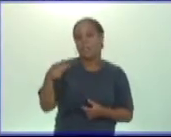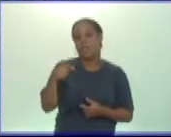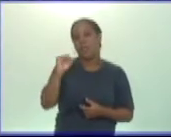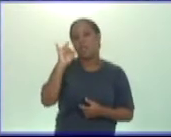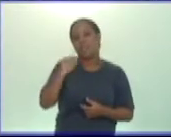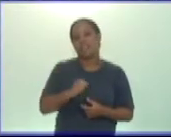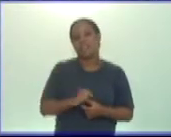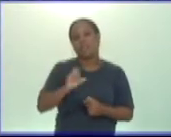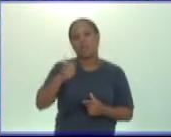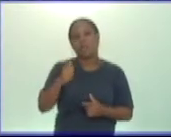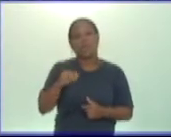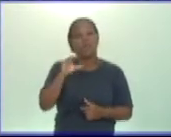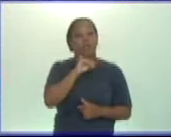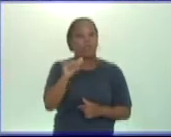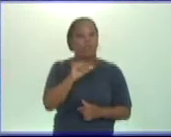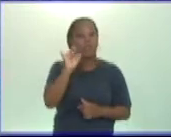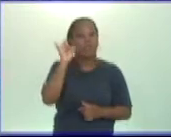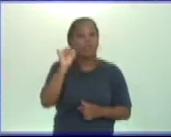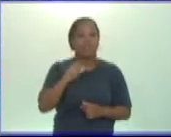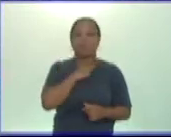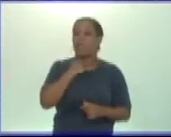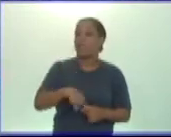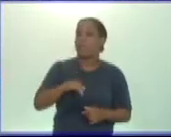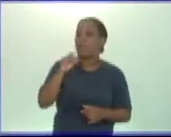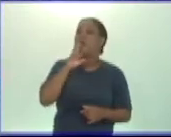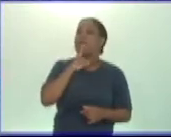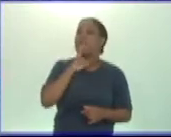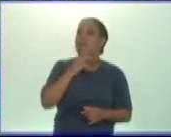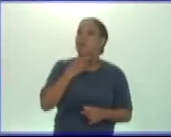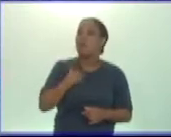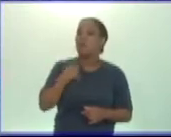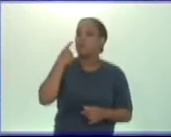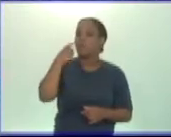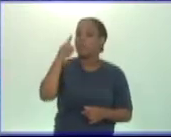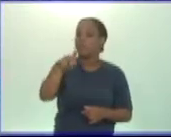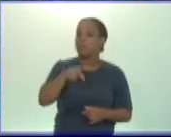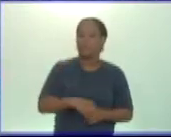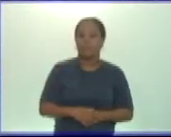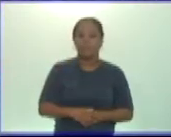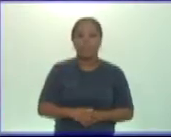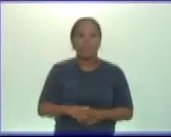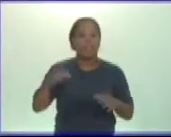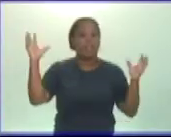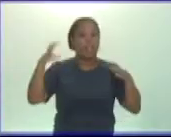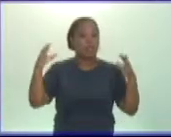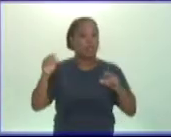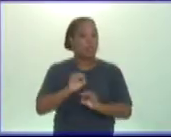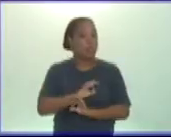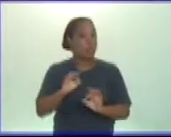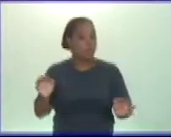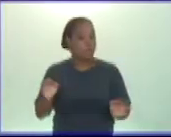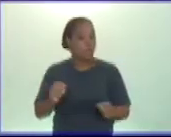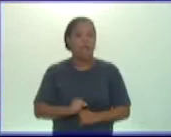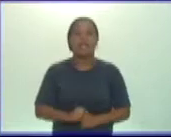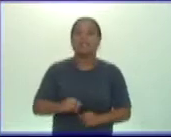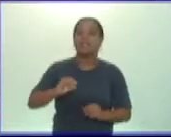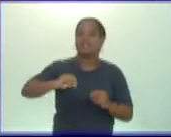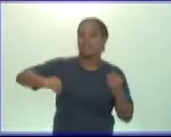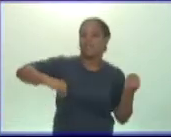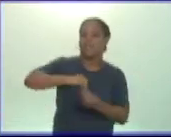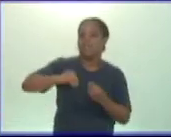igual a 7. Por ejemplo, el agua, como ustedes pueden estar observando. La lluvia normal se vuelve ácida cuando al